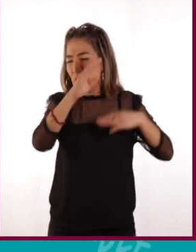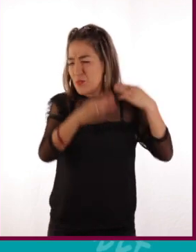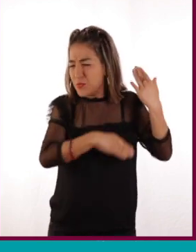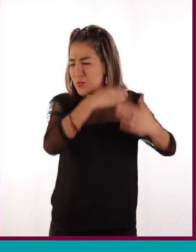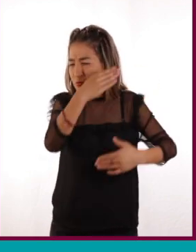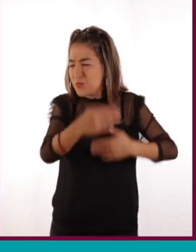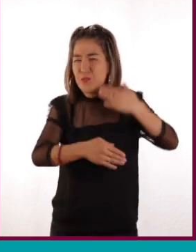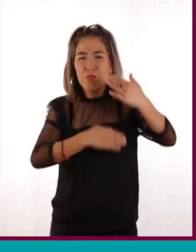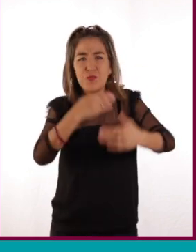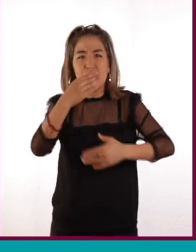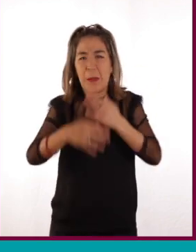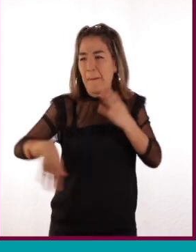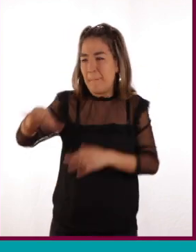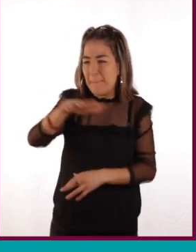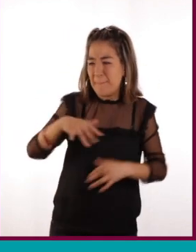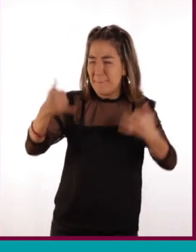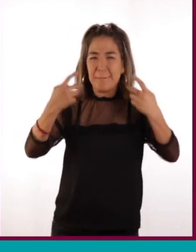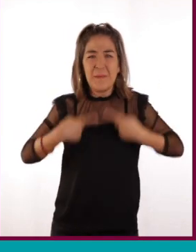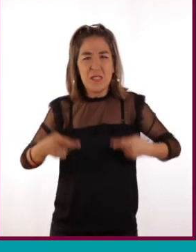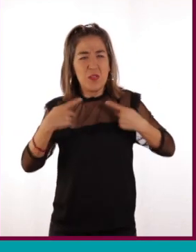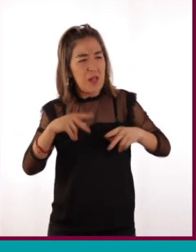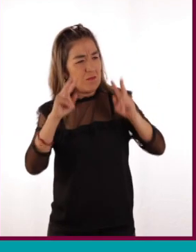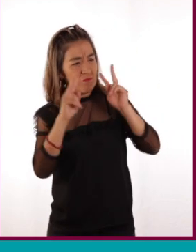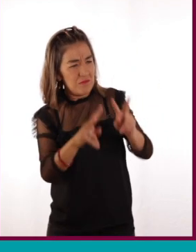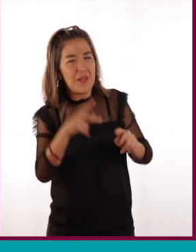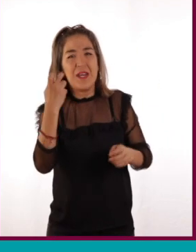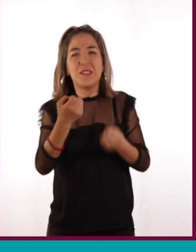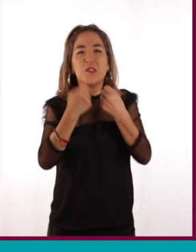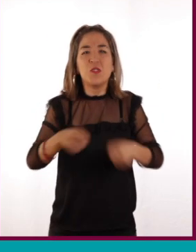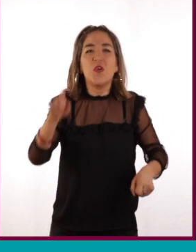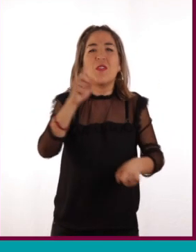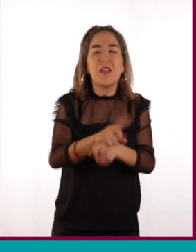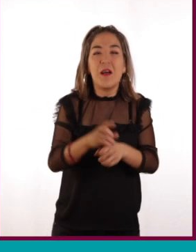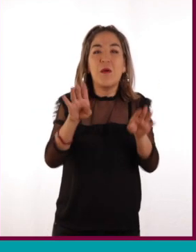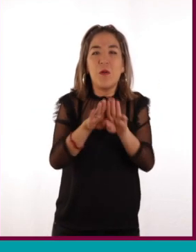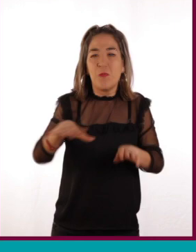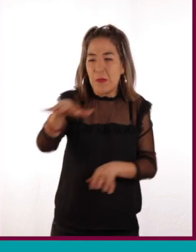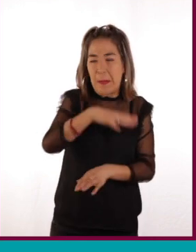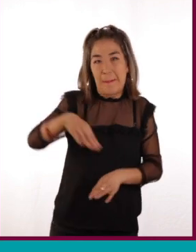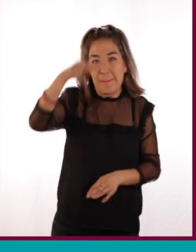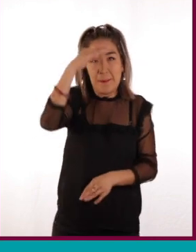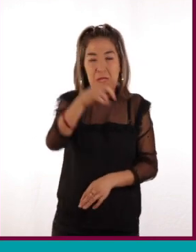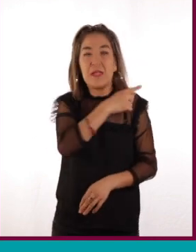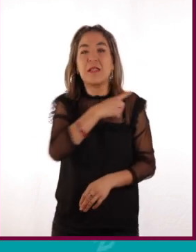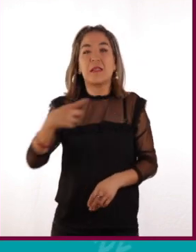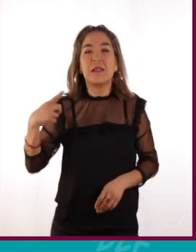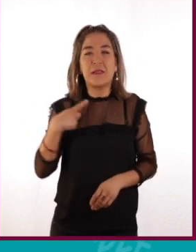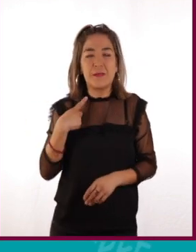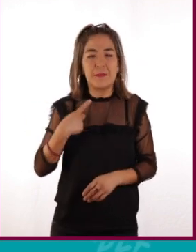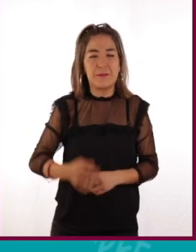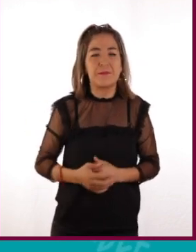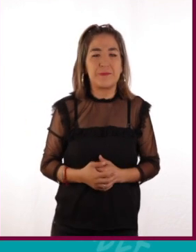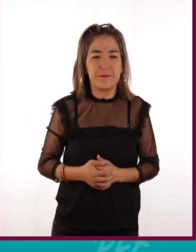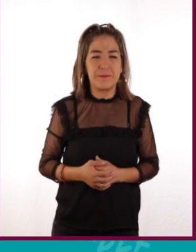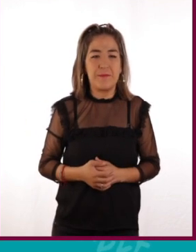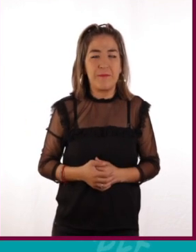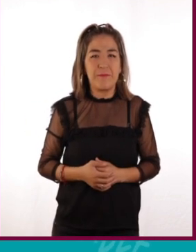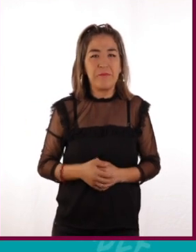a través del tiempo y a través de las sociedades. Hay que entender que la sociedad es la que finalmente le